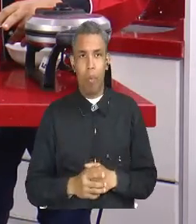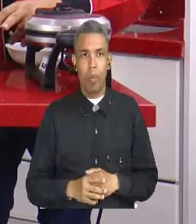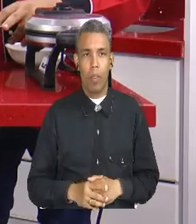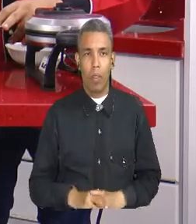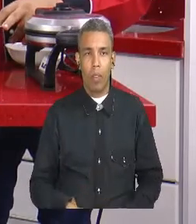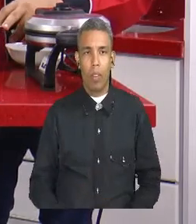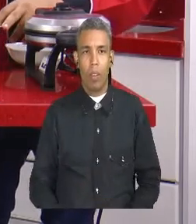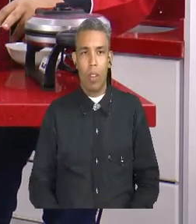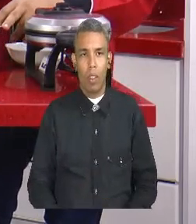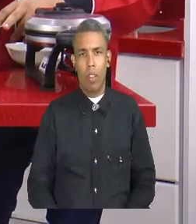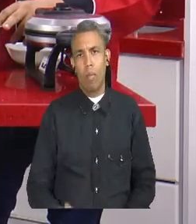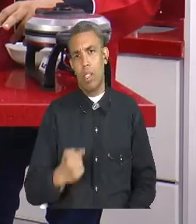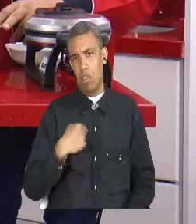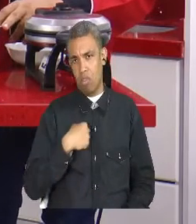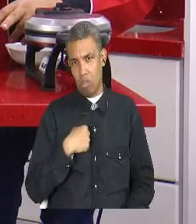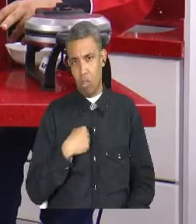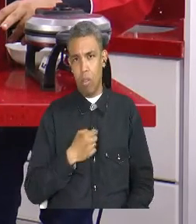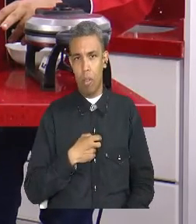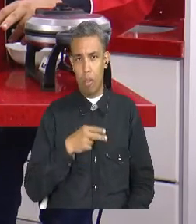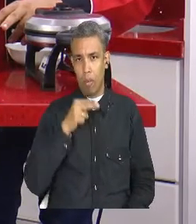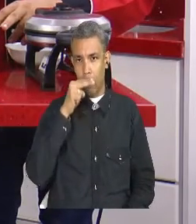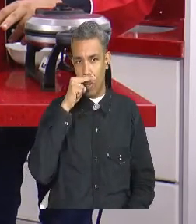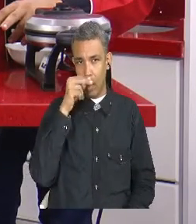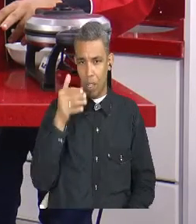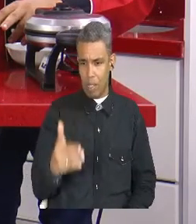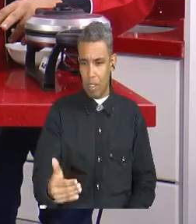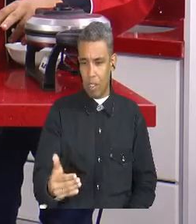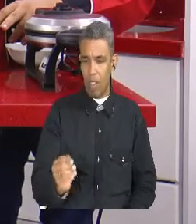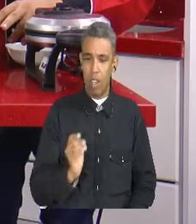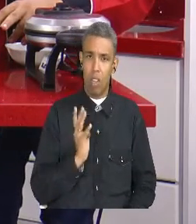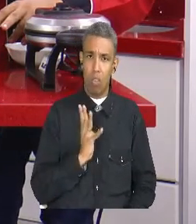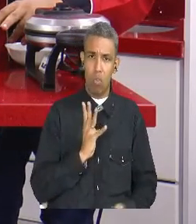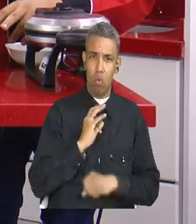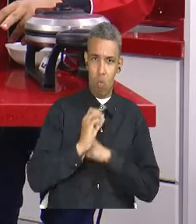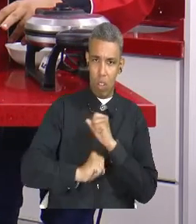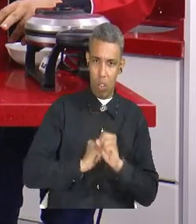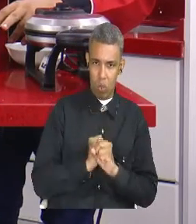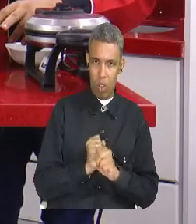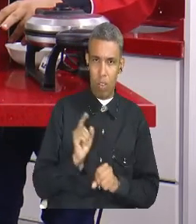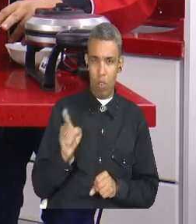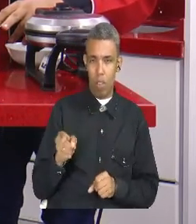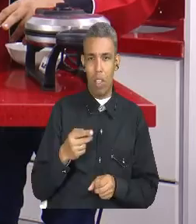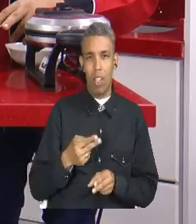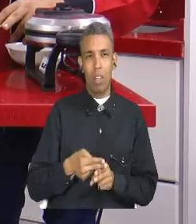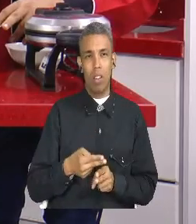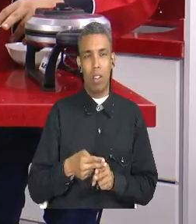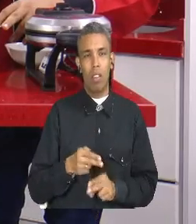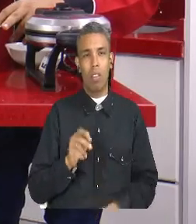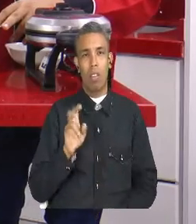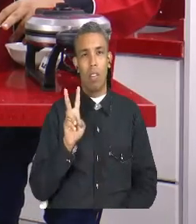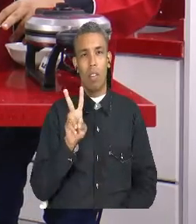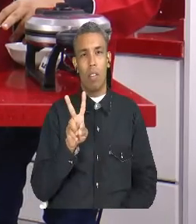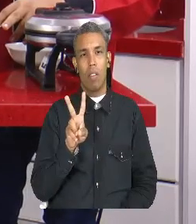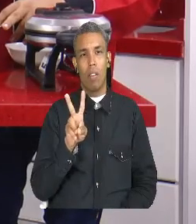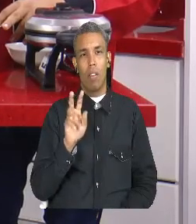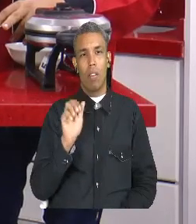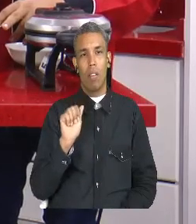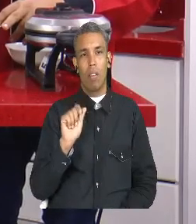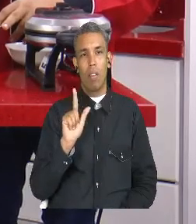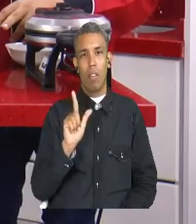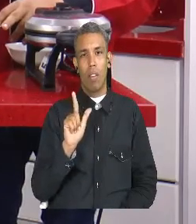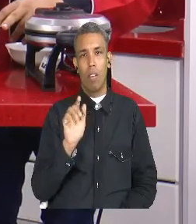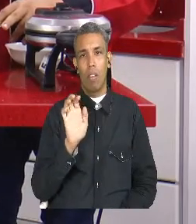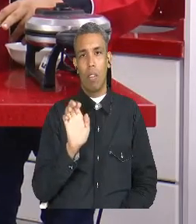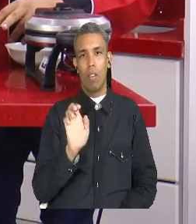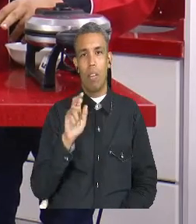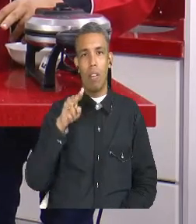Eso. Dios mío, ella es la luz de mi vida. Sí. Se llama Valentina. Bueno, aprovecha y dale un besito allá gigante a Valentina sí, en